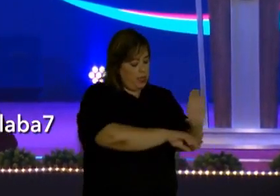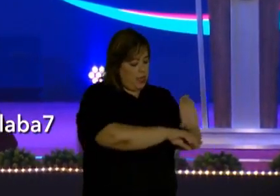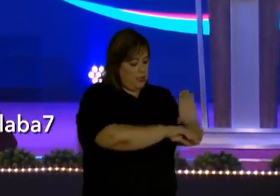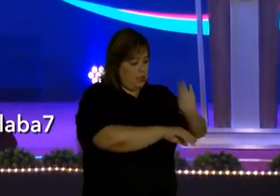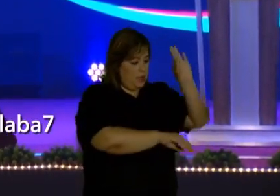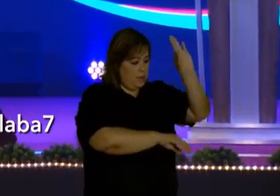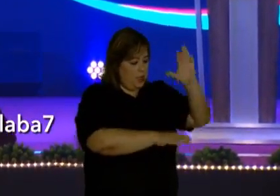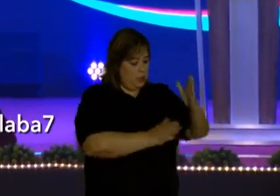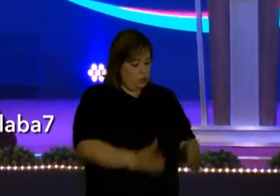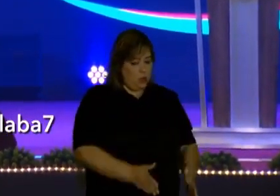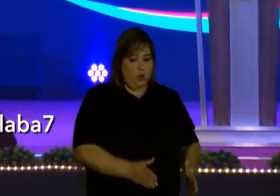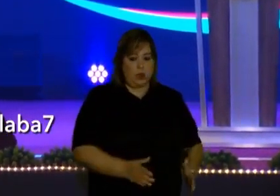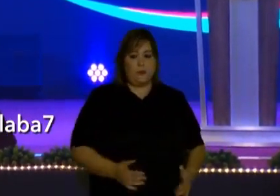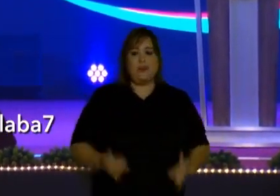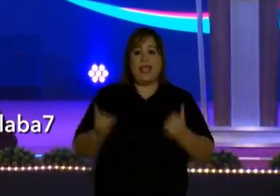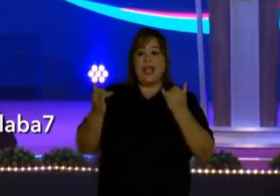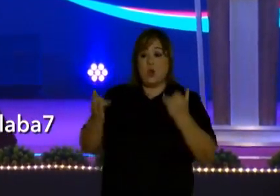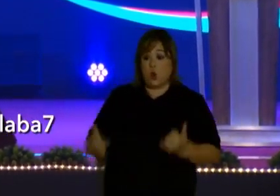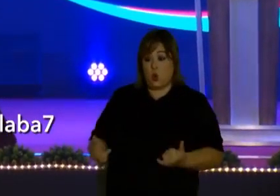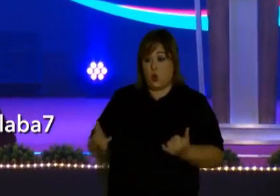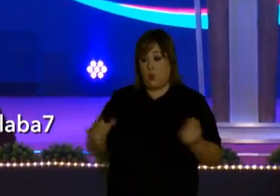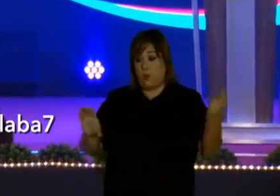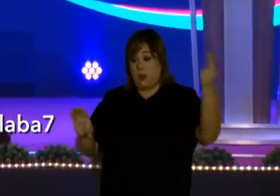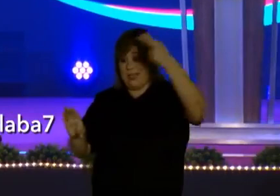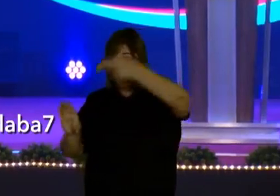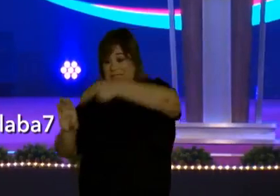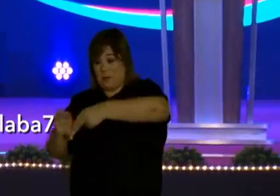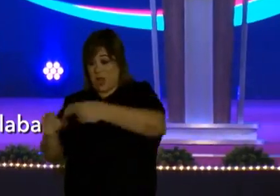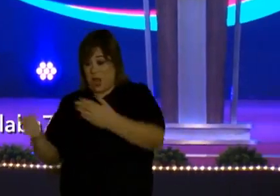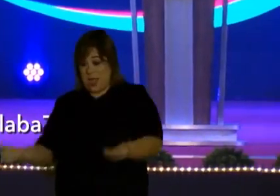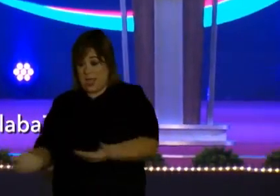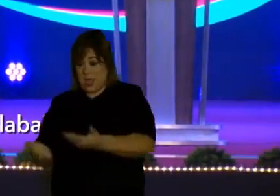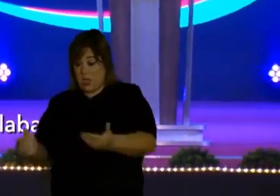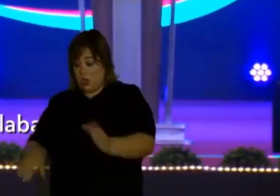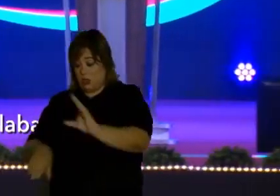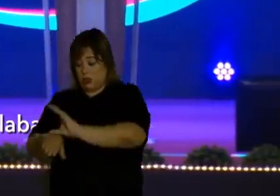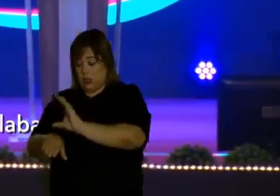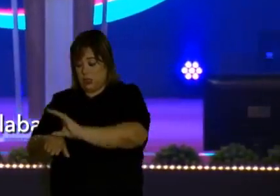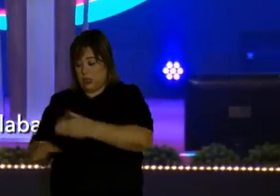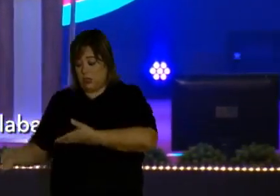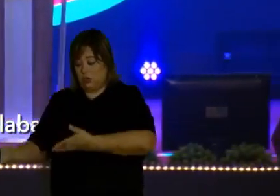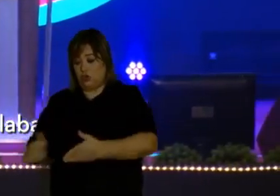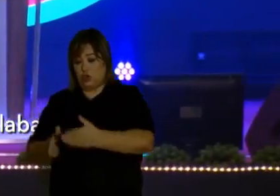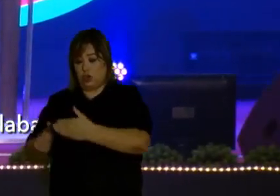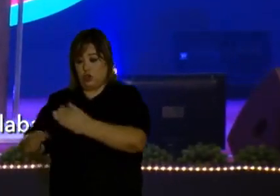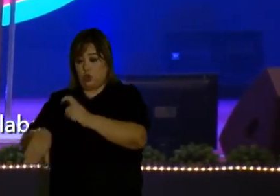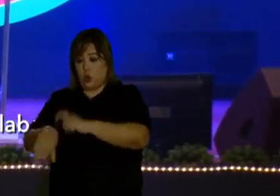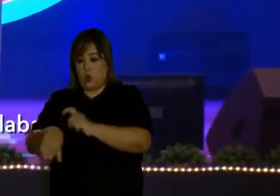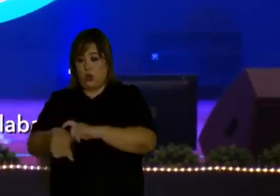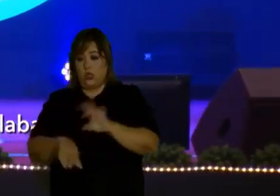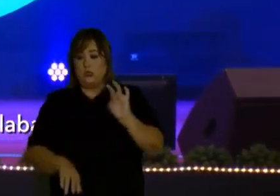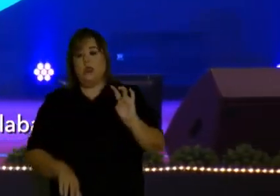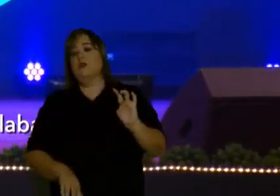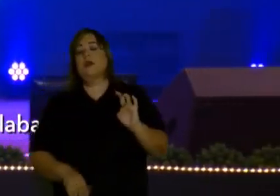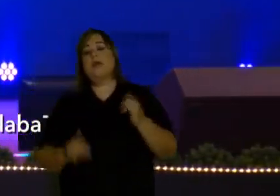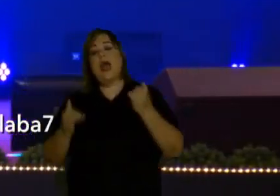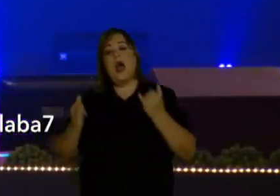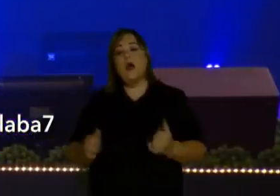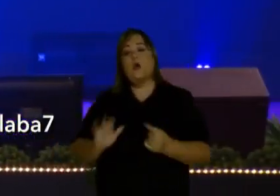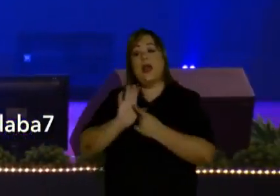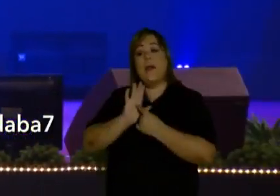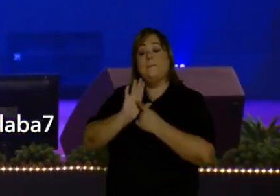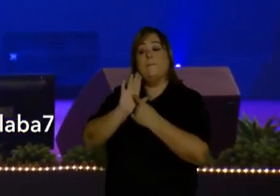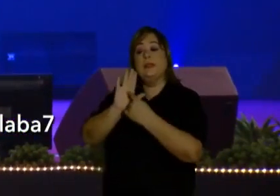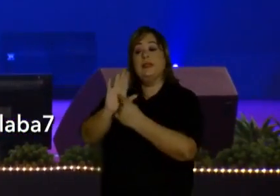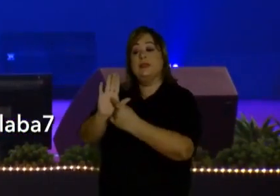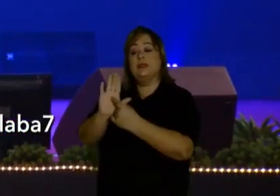sumamente honrados de que esta sea la sede. La gloria a todos para el Señor. Así que vamos a presentar nuestras peticiones. Ya no las ponemos ahí,